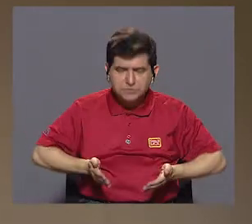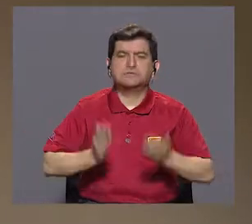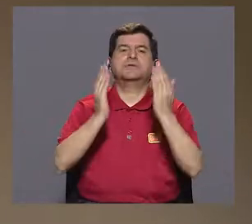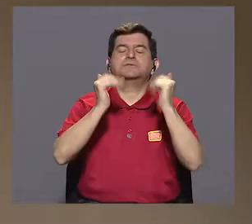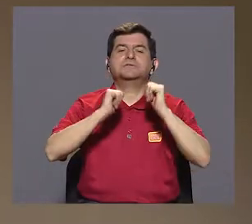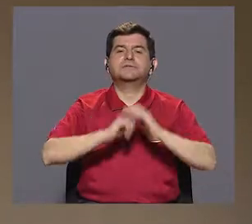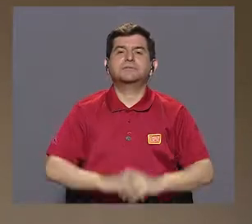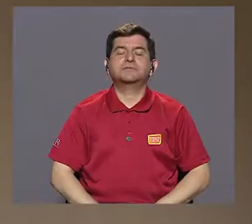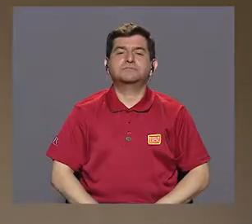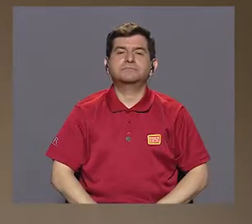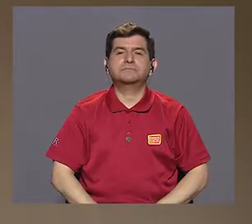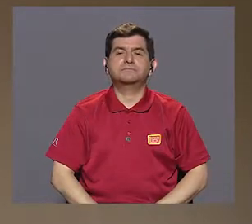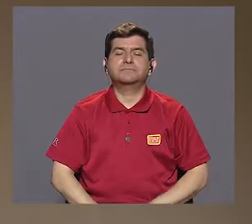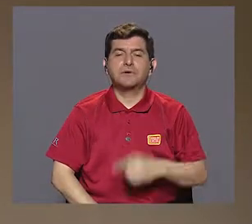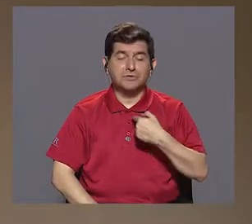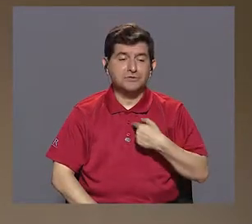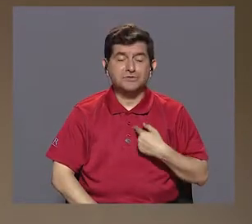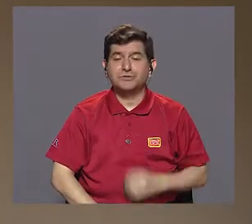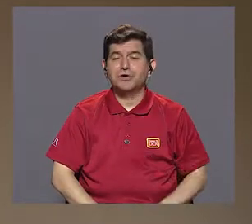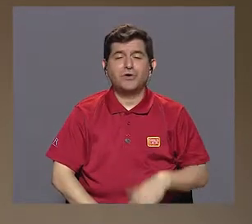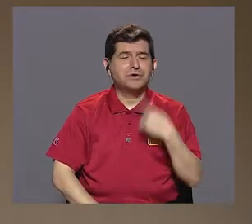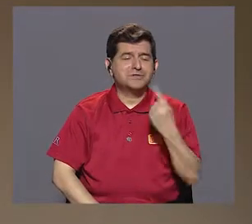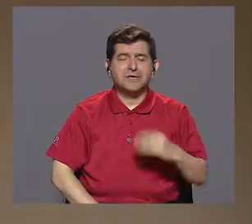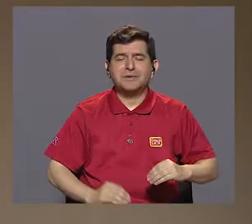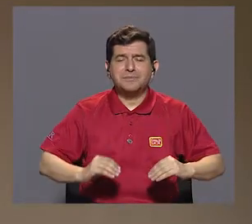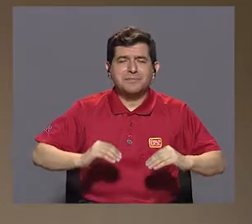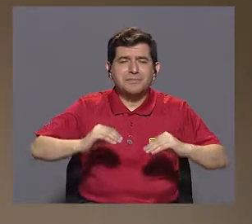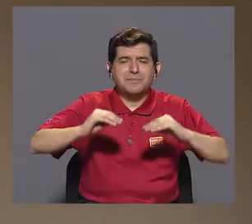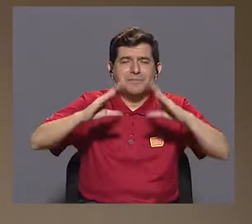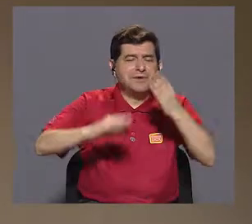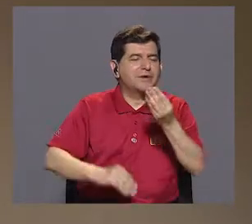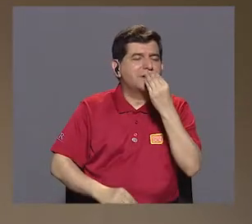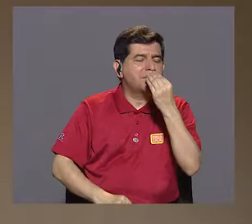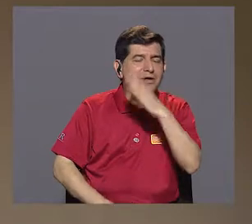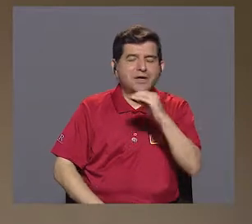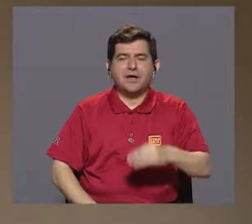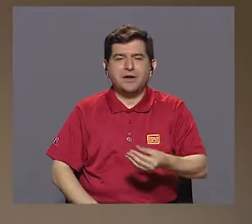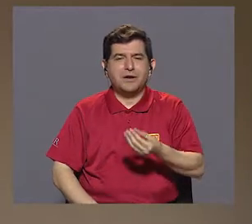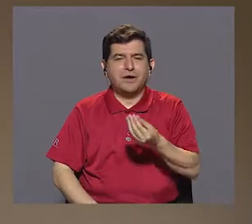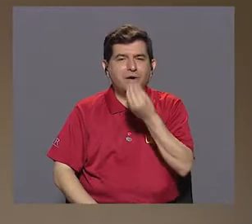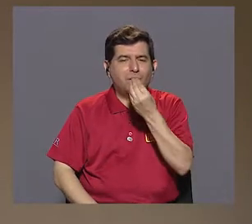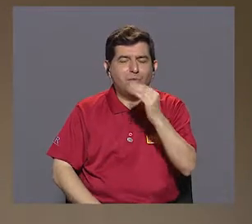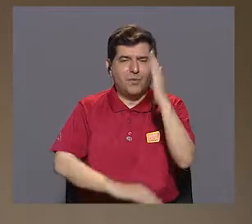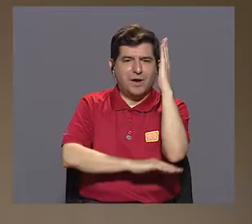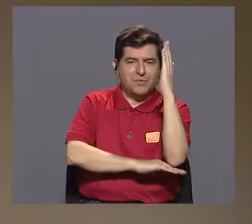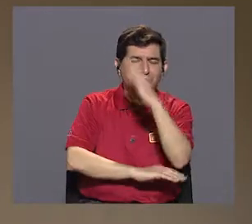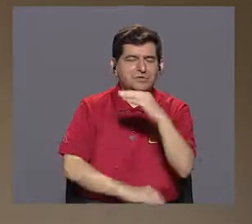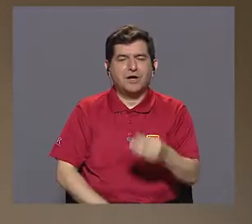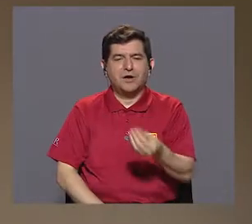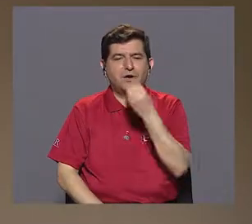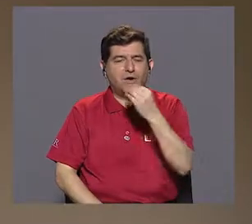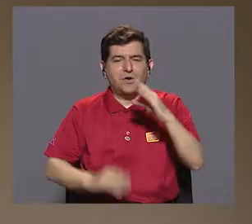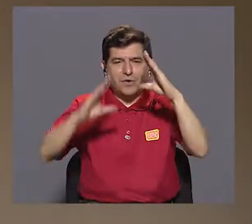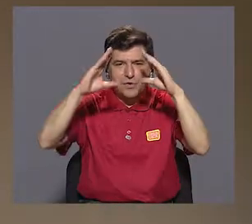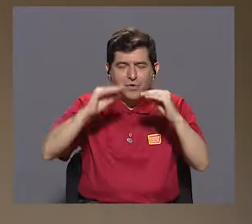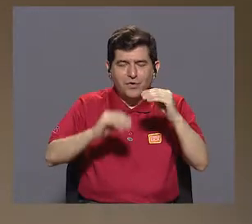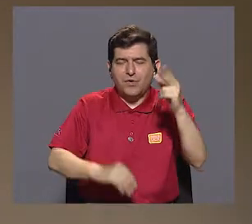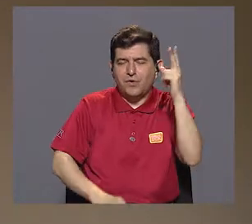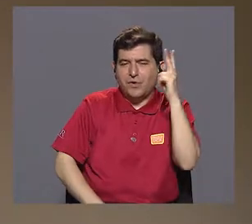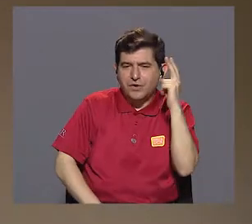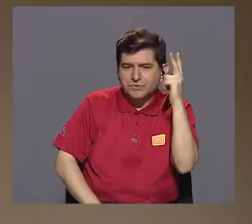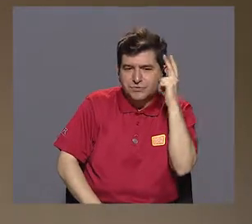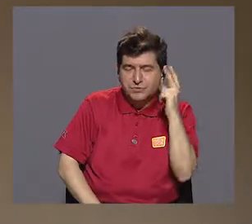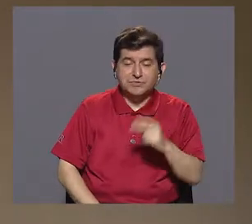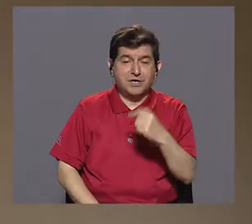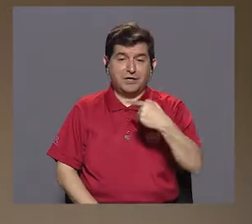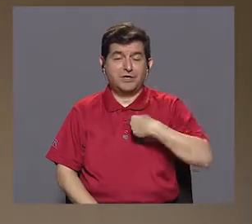políticos, y entonces desayunaba oyendo y almorzaba oyendo y cenaba oyendo, y